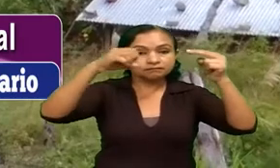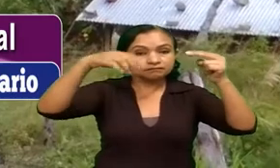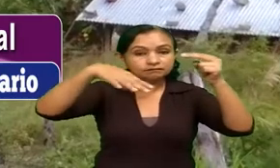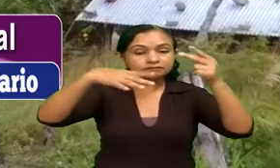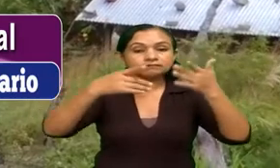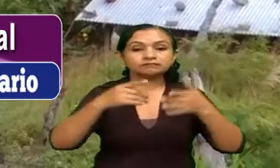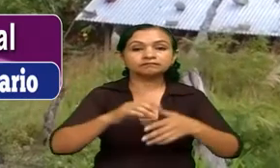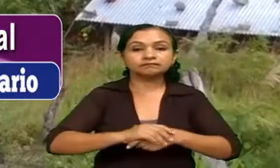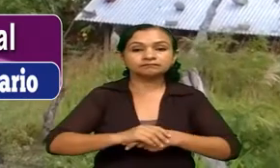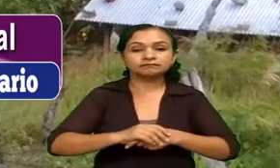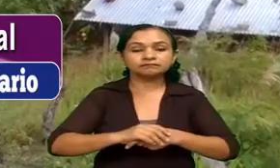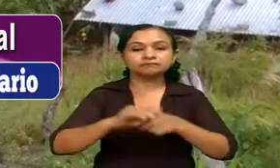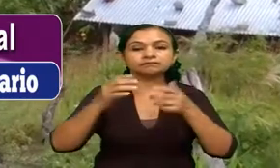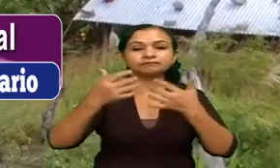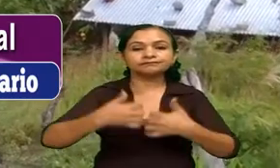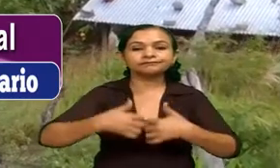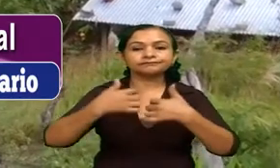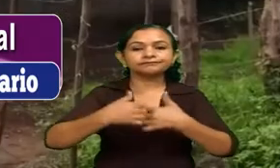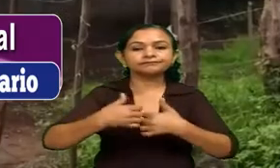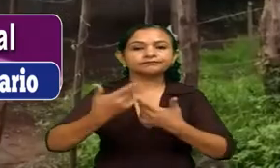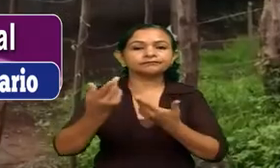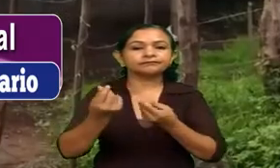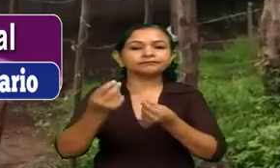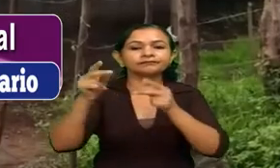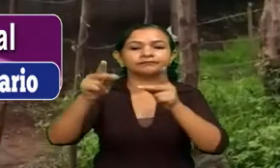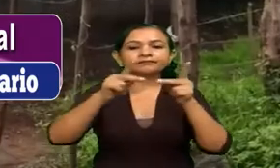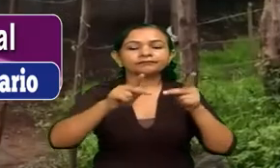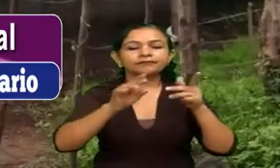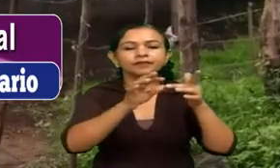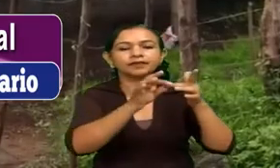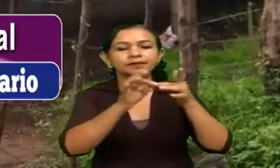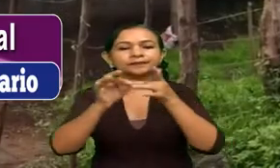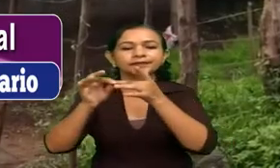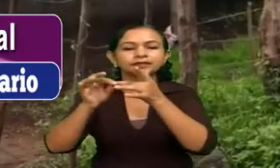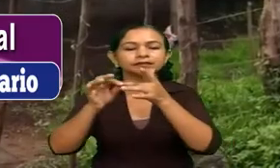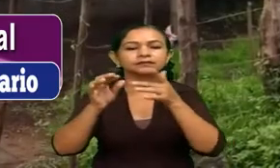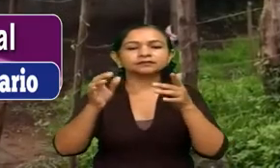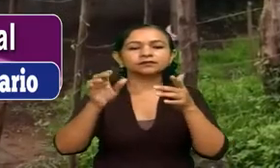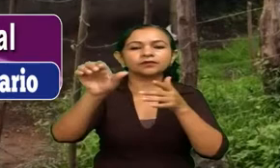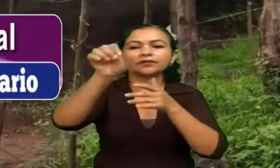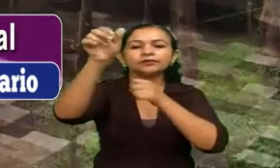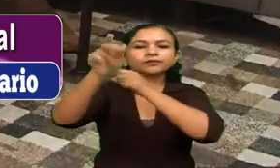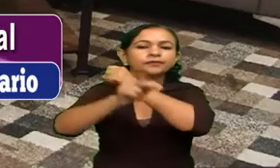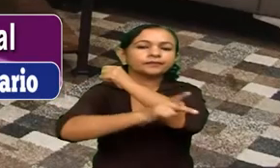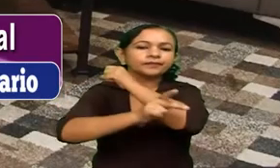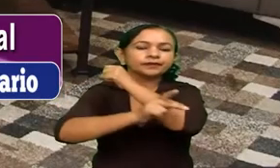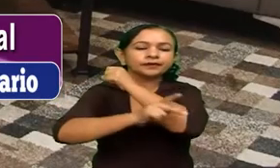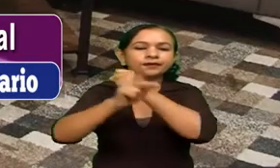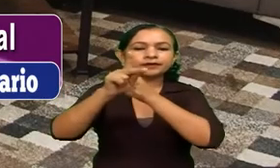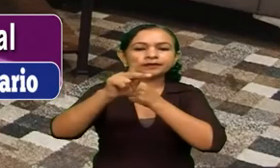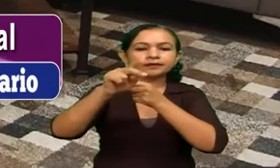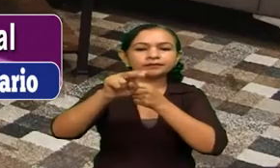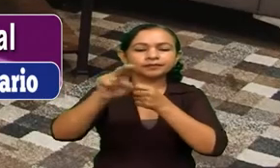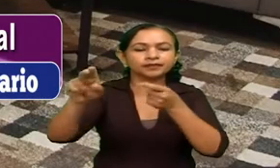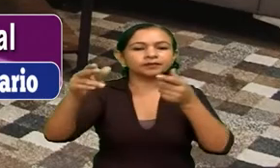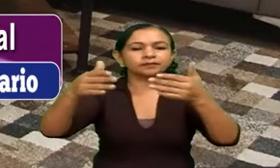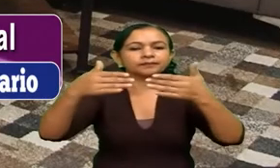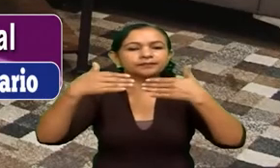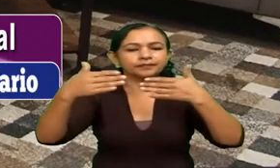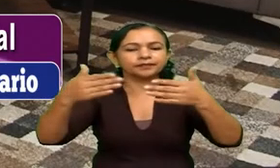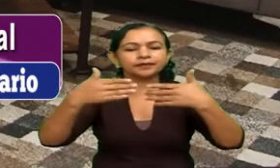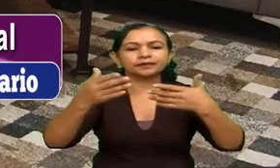venían con las empresas que ganaban, traían extranjeros. Técnicos del Perú, de Panamá,